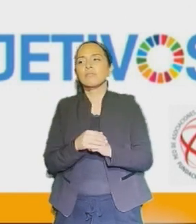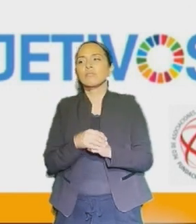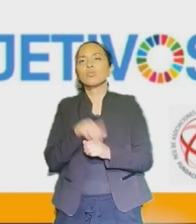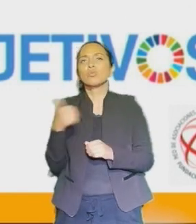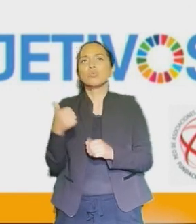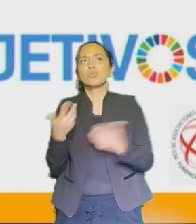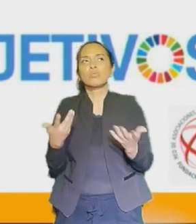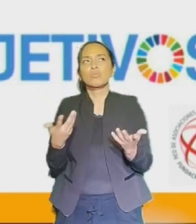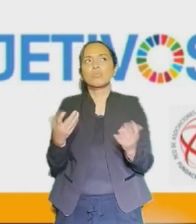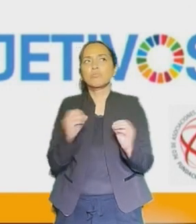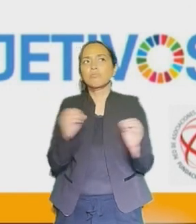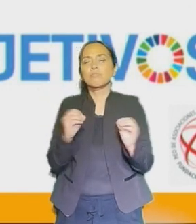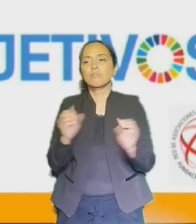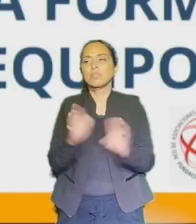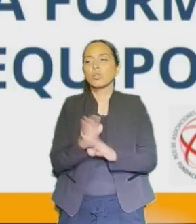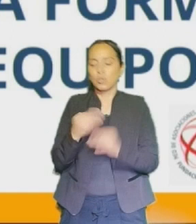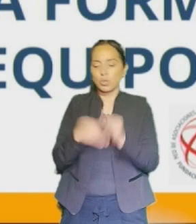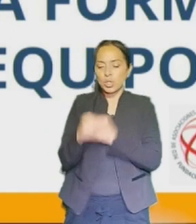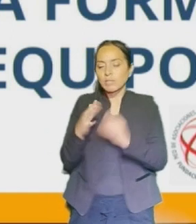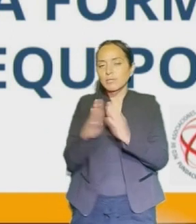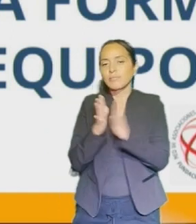¿No? Bueno, todos van a participar.